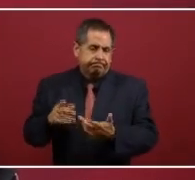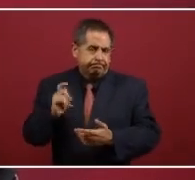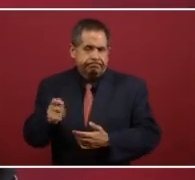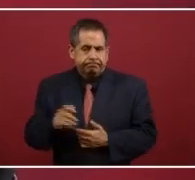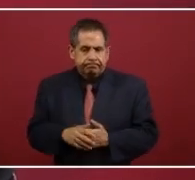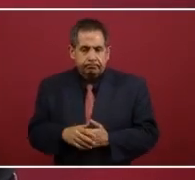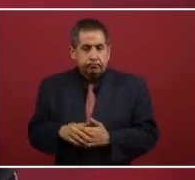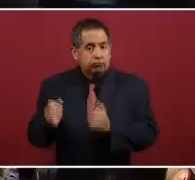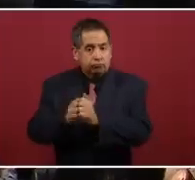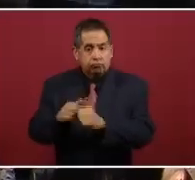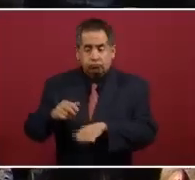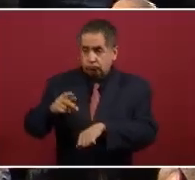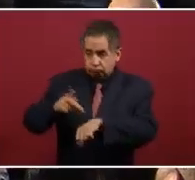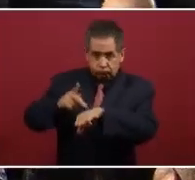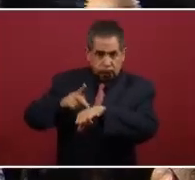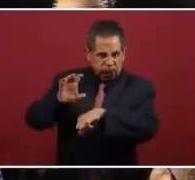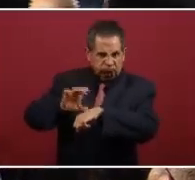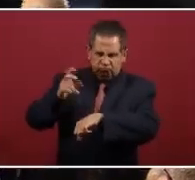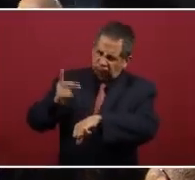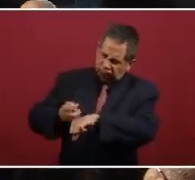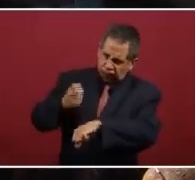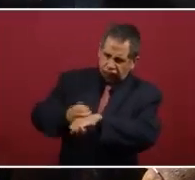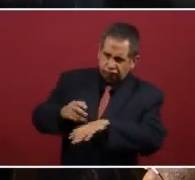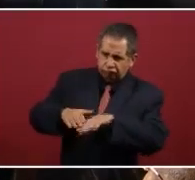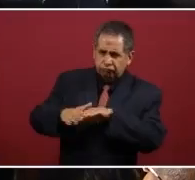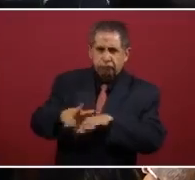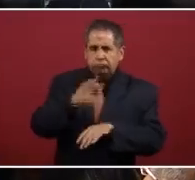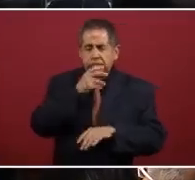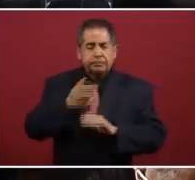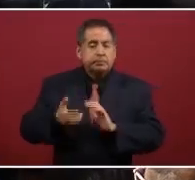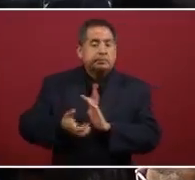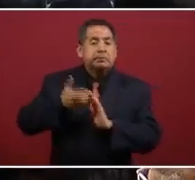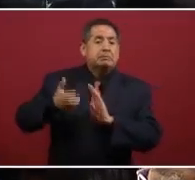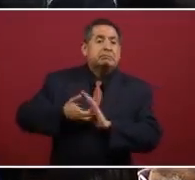de cemento, de concreto, no con maquinaria